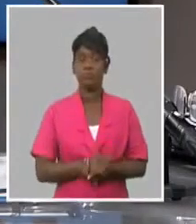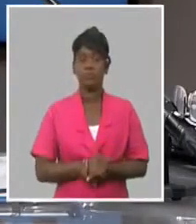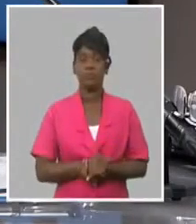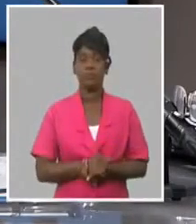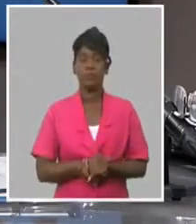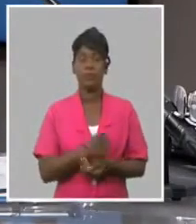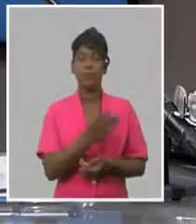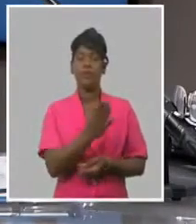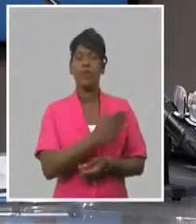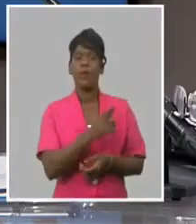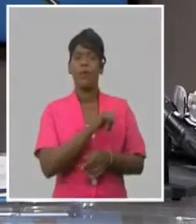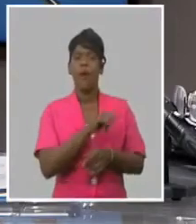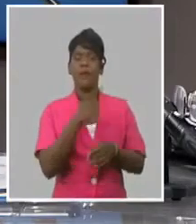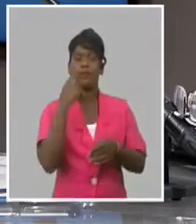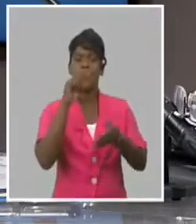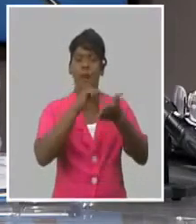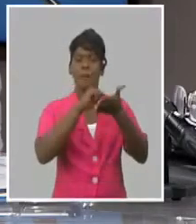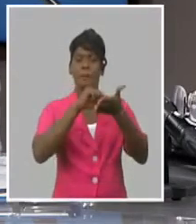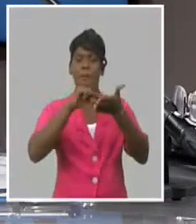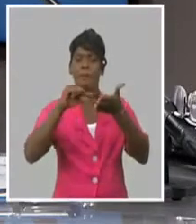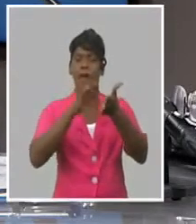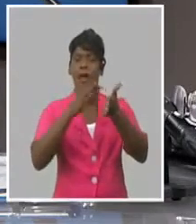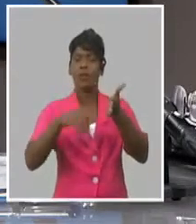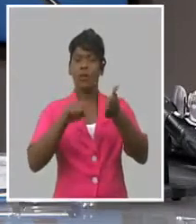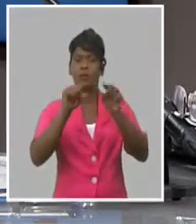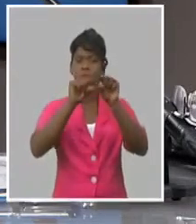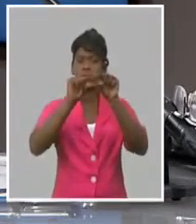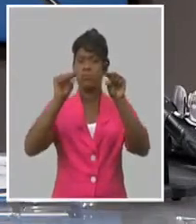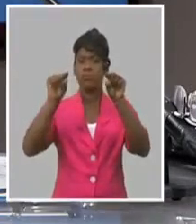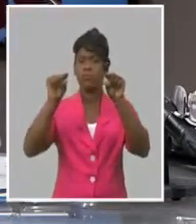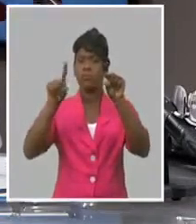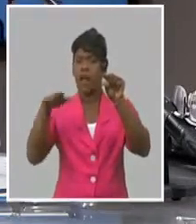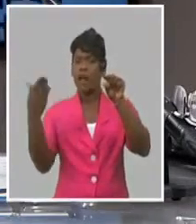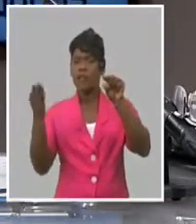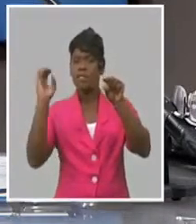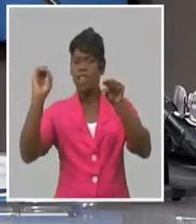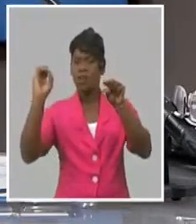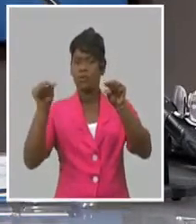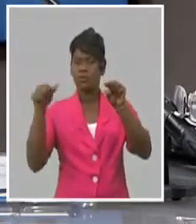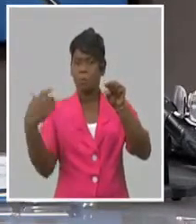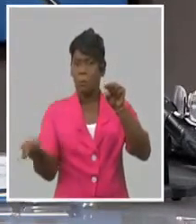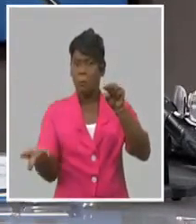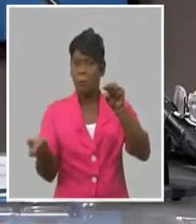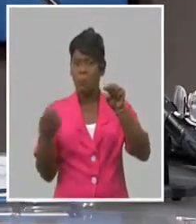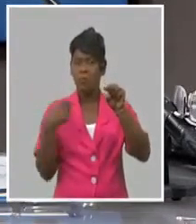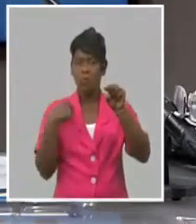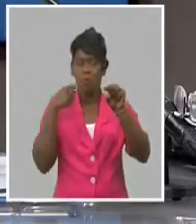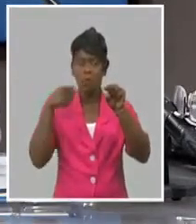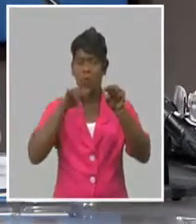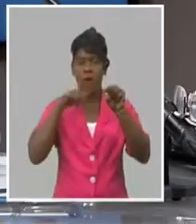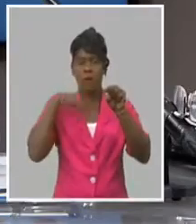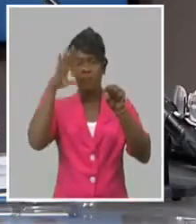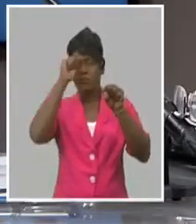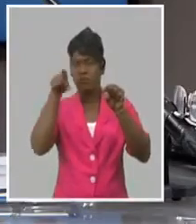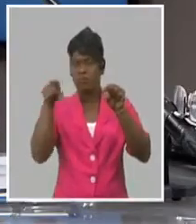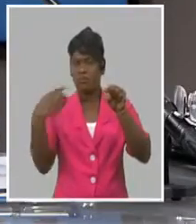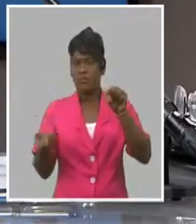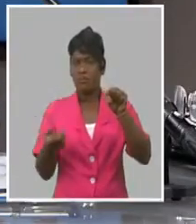venía en 0. Entonces yo un día le pregunté a los compañeros estadísticos, ¿qué quiere decir esto? Y me dijeron, es que no